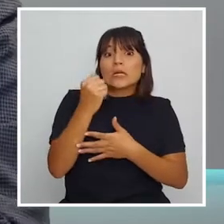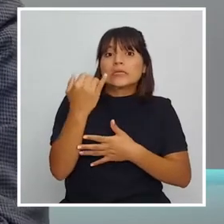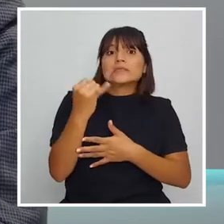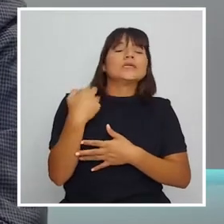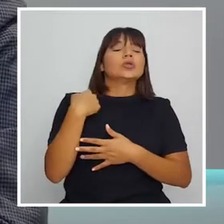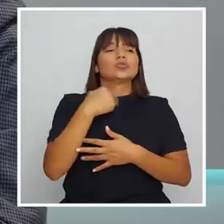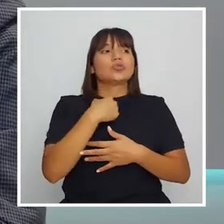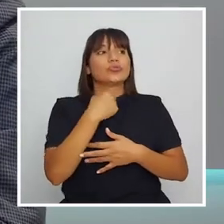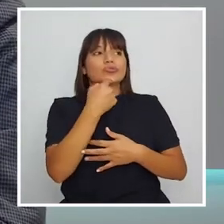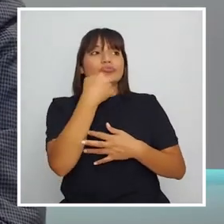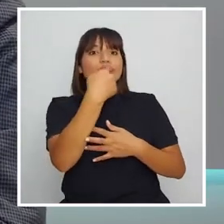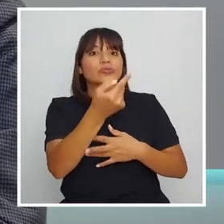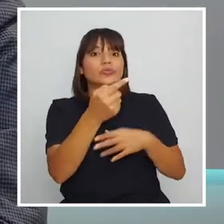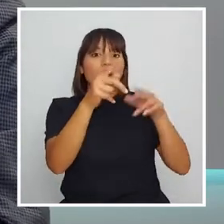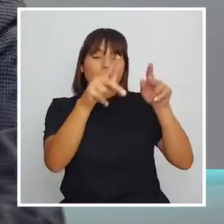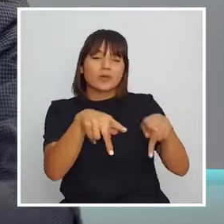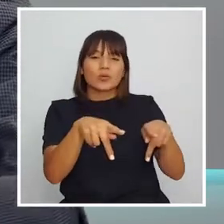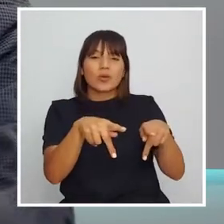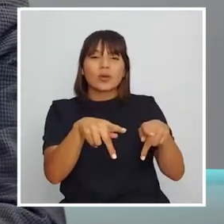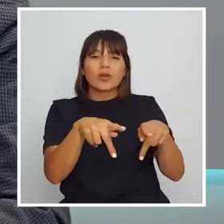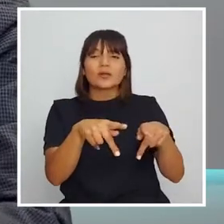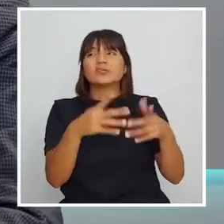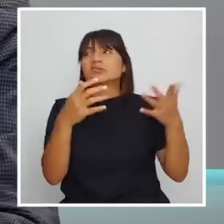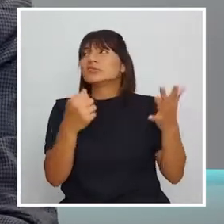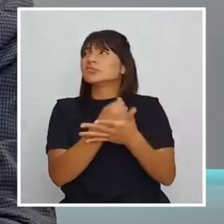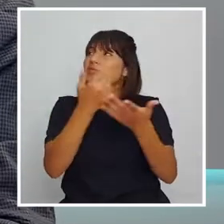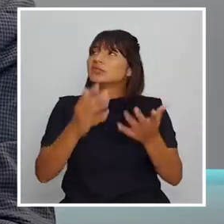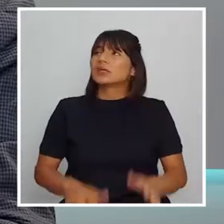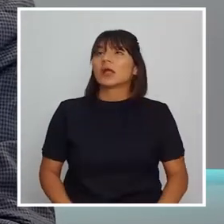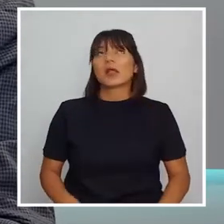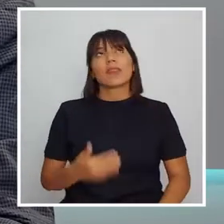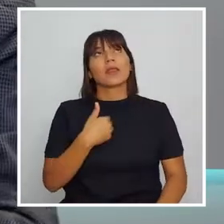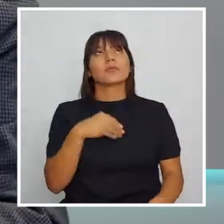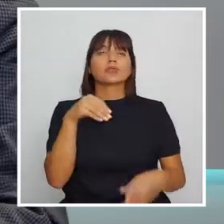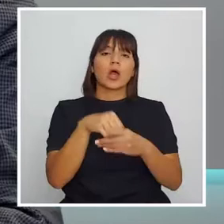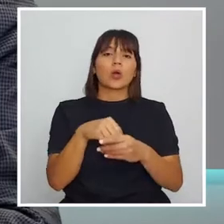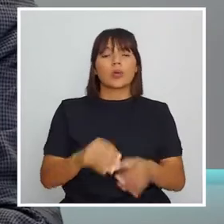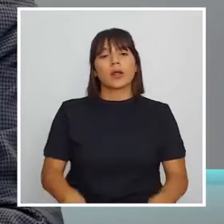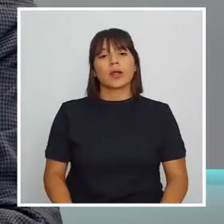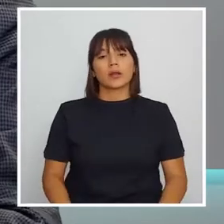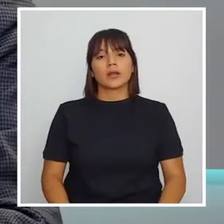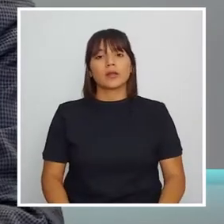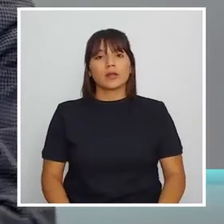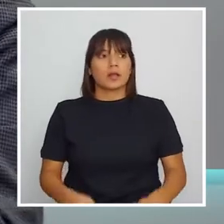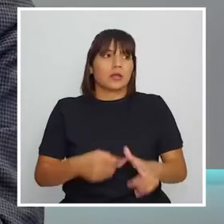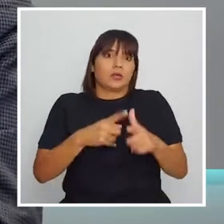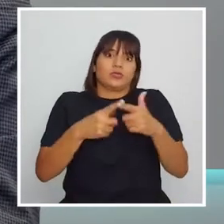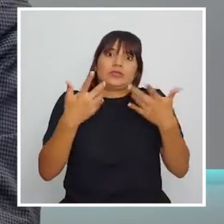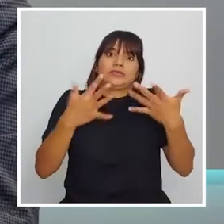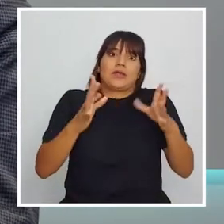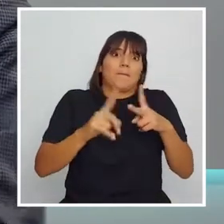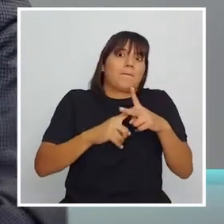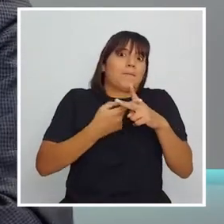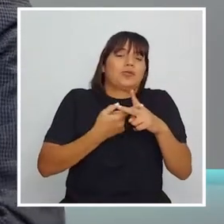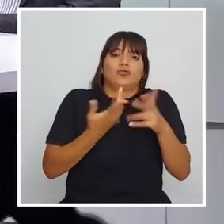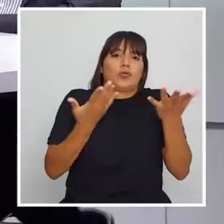si no se lo plantea a la gente, qué desgracia, vamos a tener que ahorrar. ya uno entró quedando, ¿verdad? Ya uno